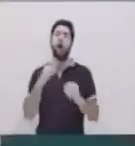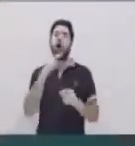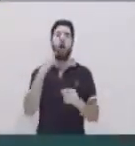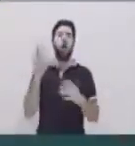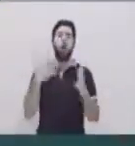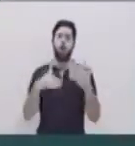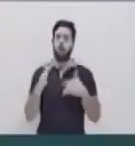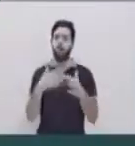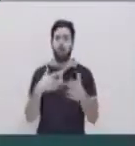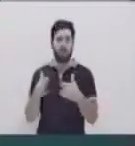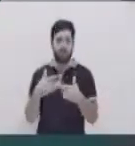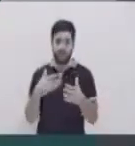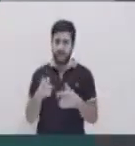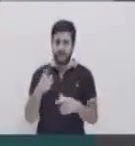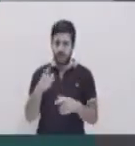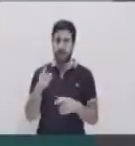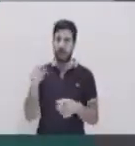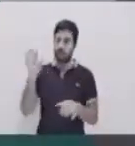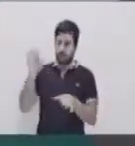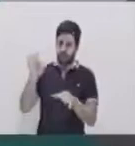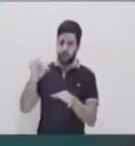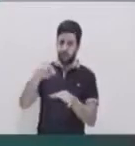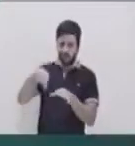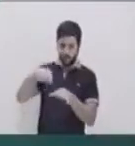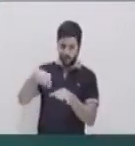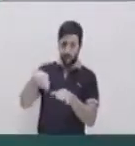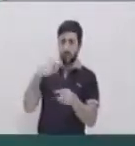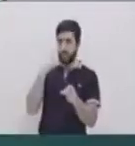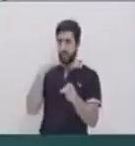añelina, cualquier tipo de objeto que tengamos para pintar.